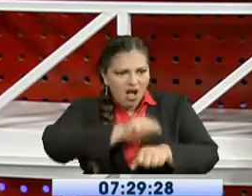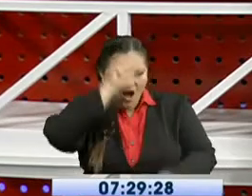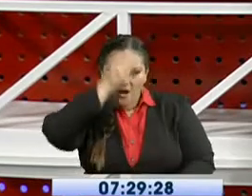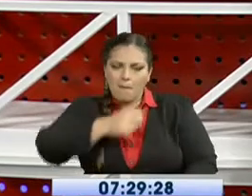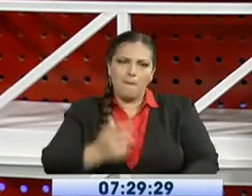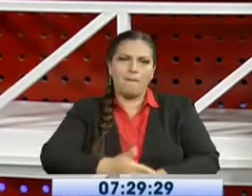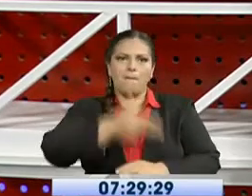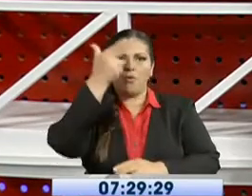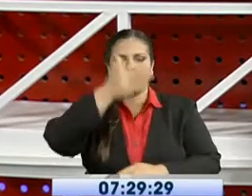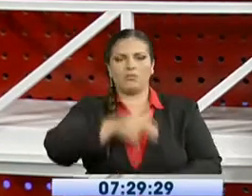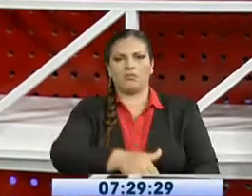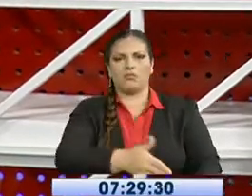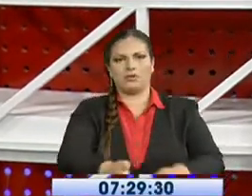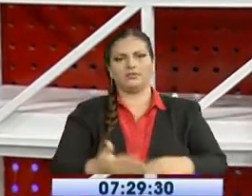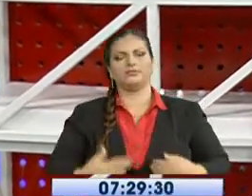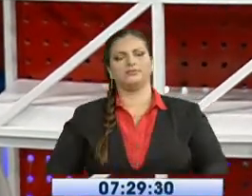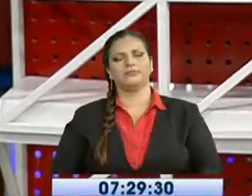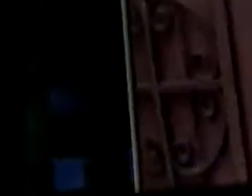Veamos.